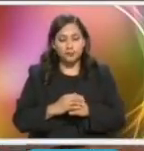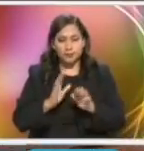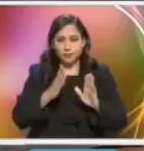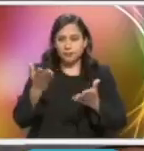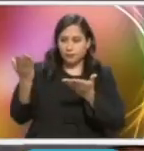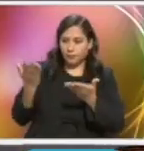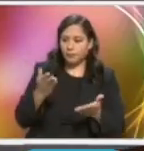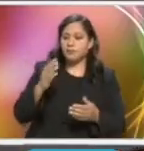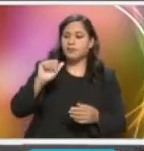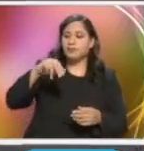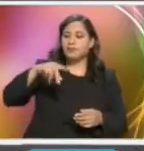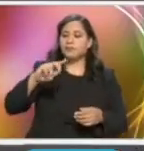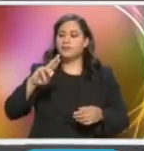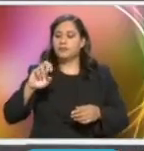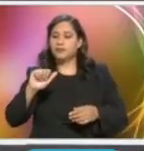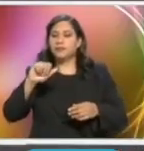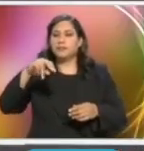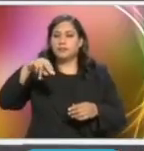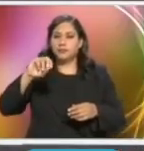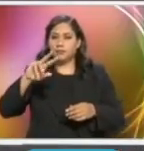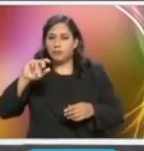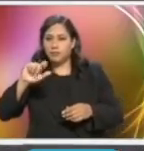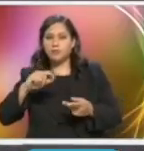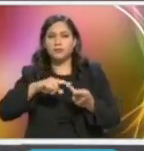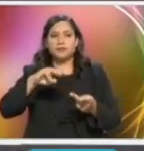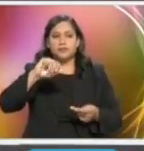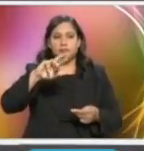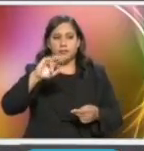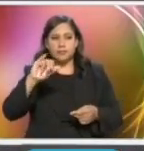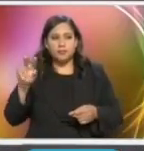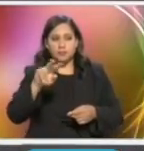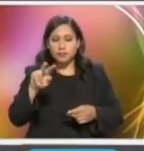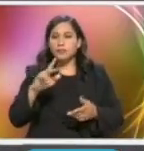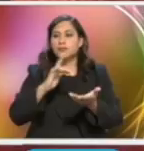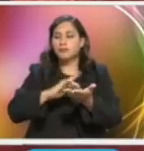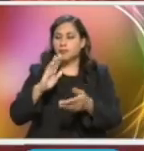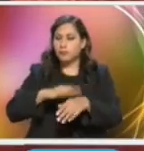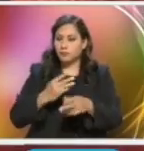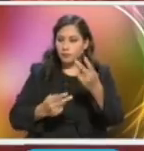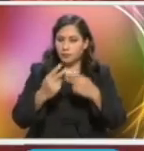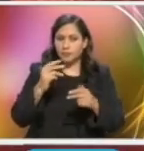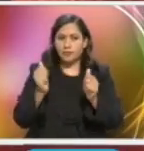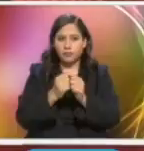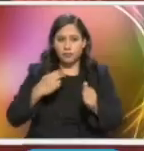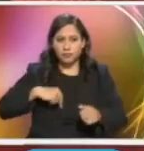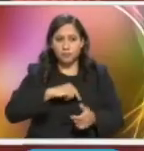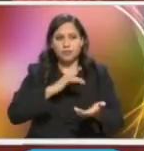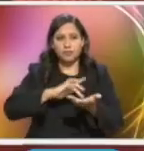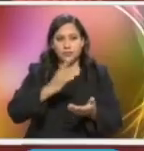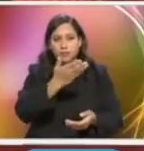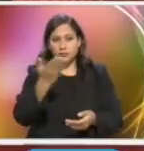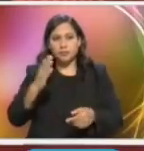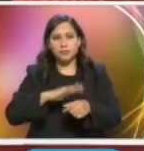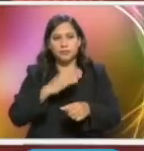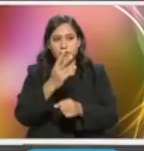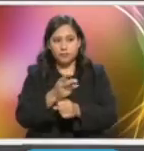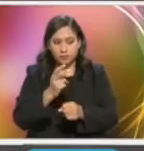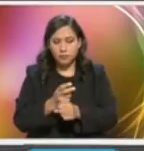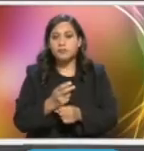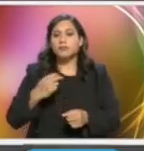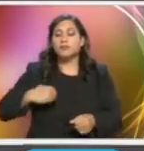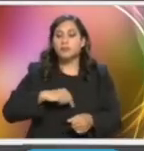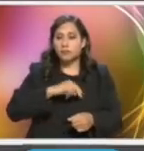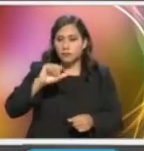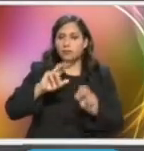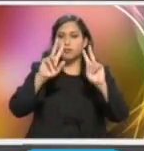Ya estamos aquí con Andrea Novello y María Deschamps. Gracias por estar con nosotros. Muchas Bienvenidas. gracias a ustedes por la invitación. Gracias. Bueno, pues vamos a